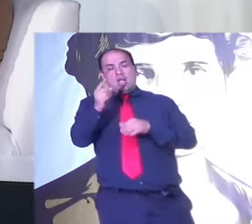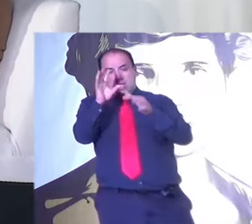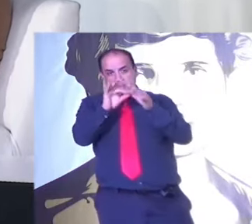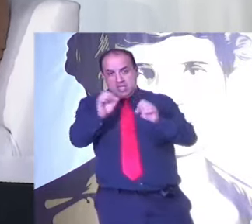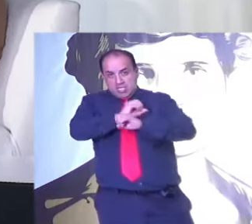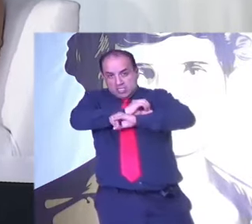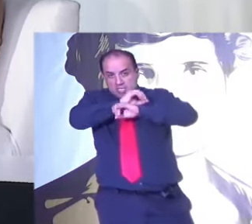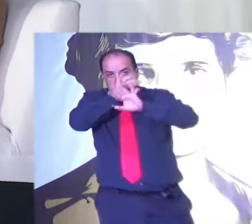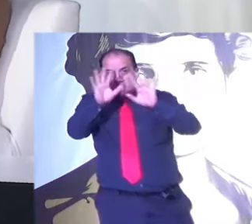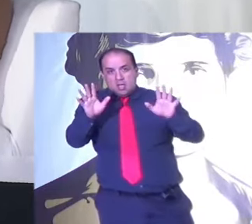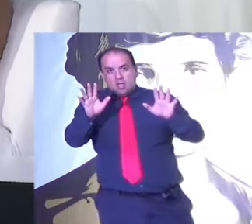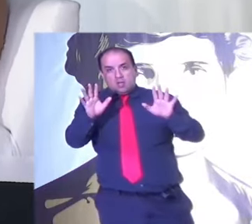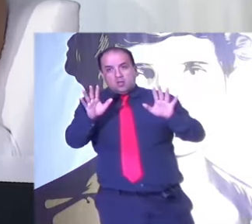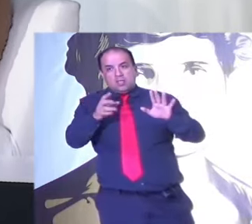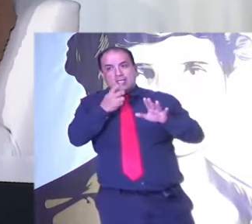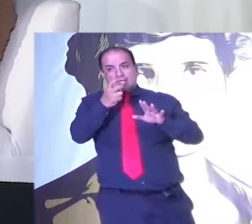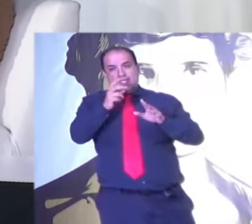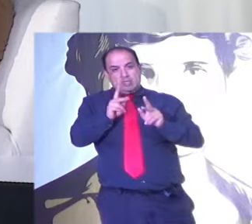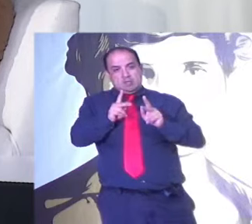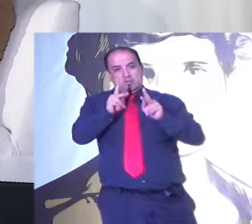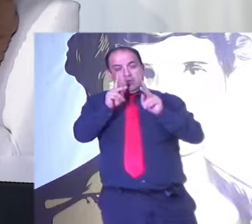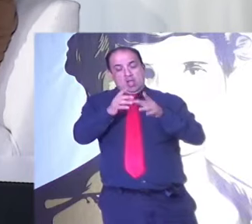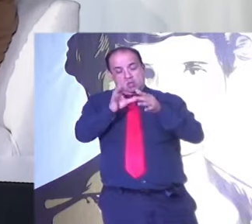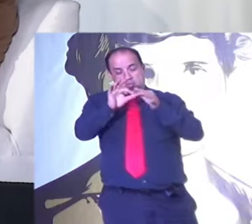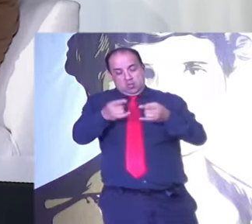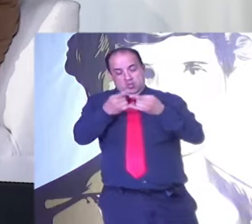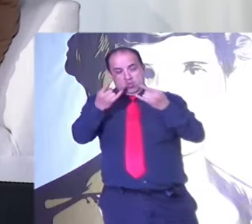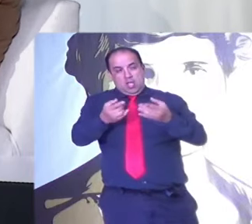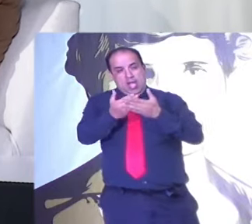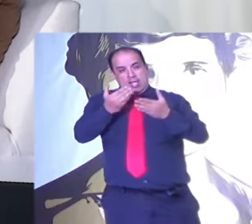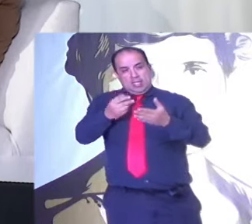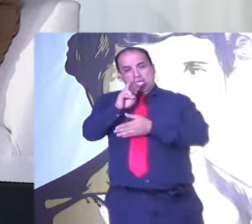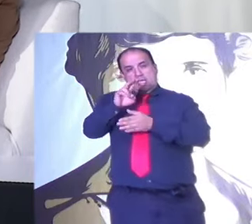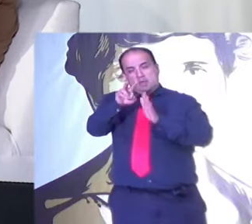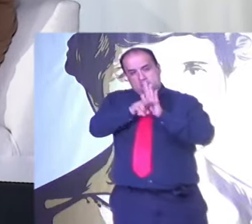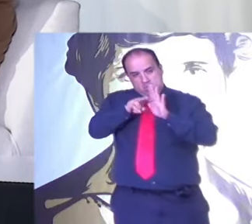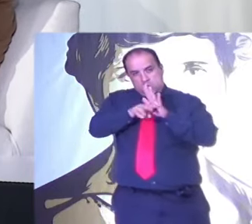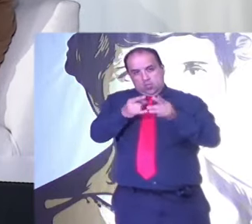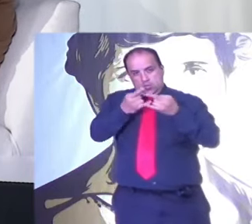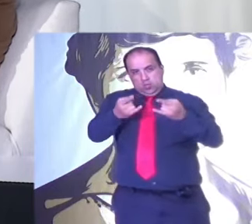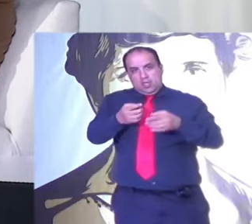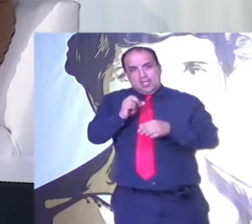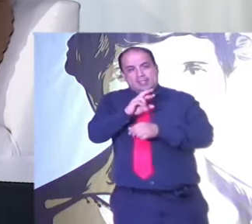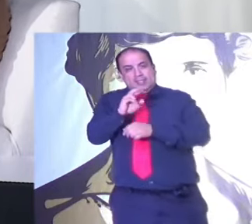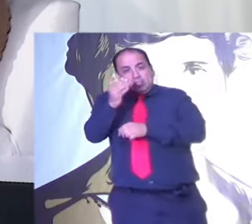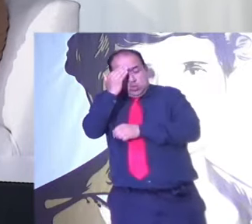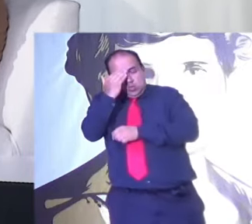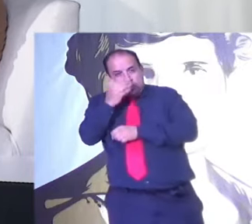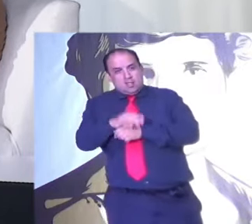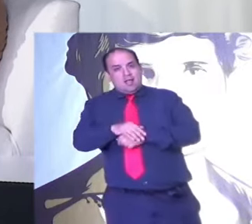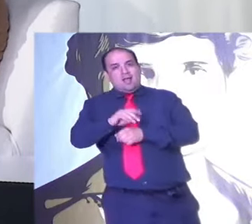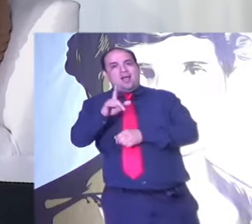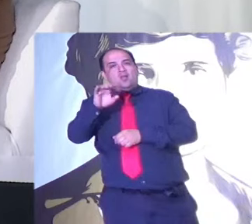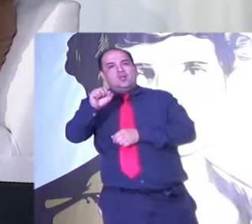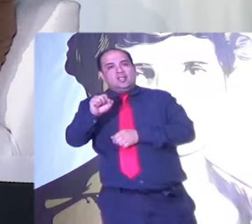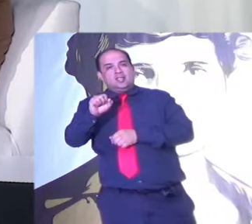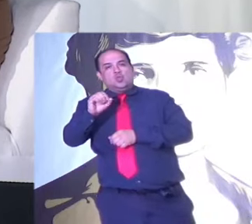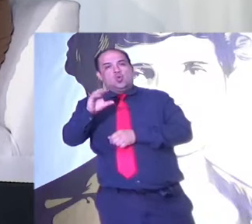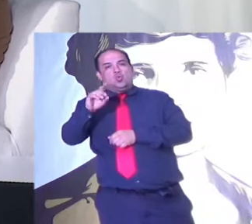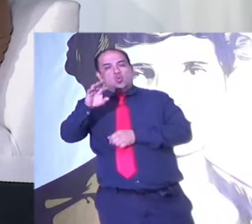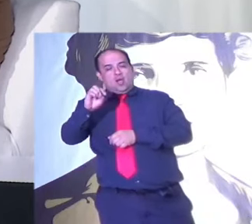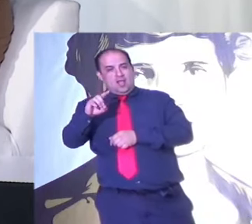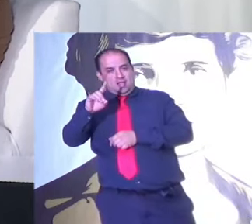explícito con el puente que haces. O sea, el cuento anterior, el de video, están reconociendo a Luis Humberto Crosswhite